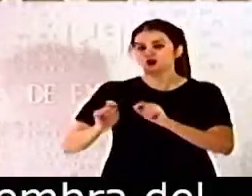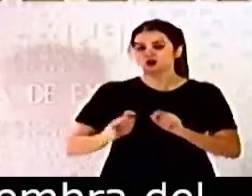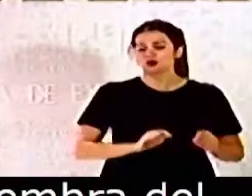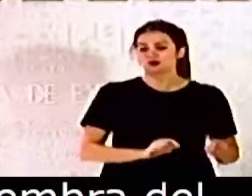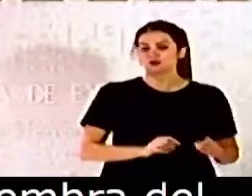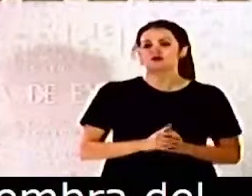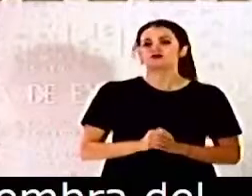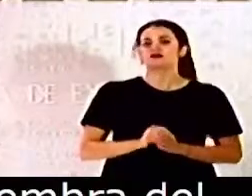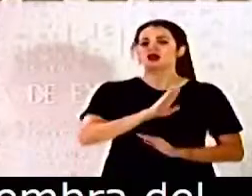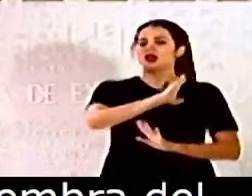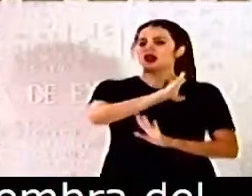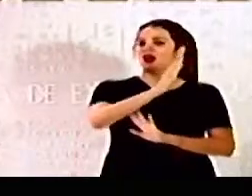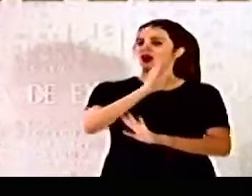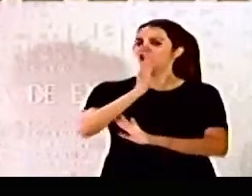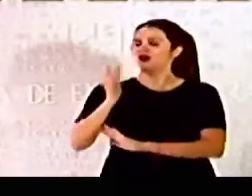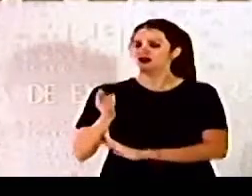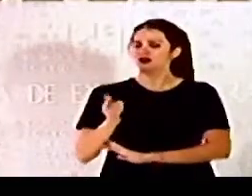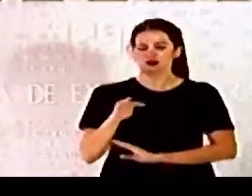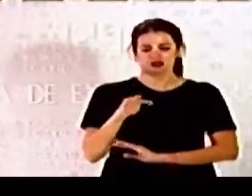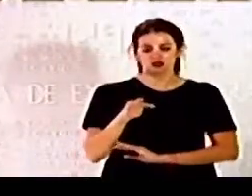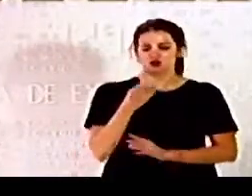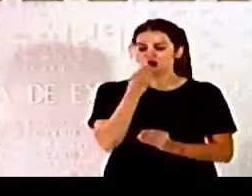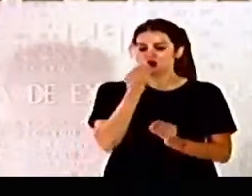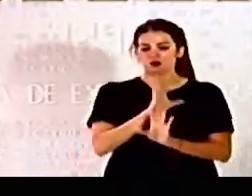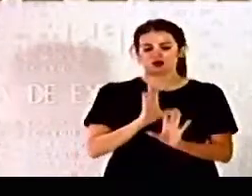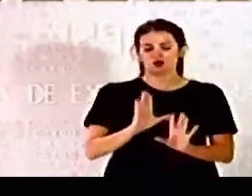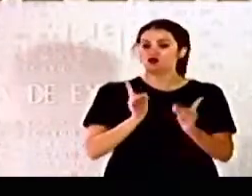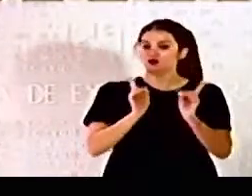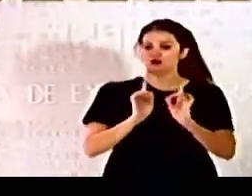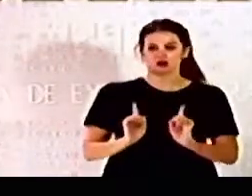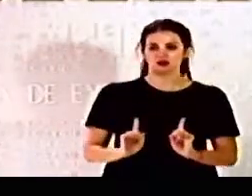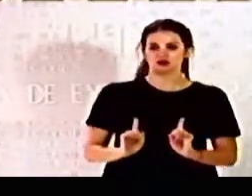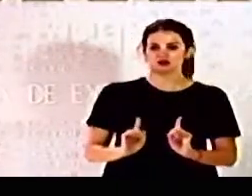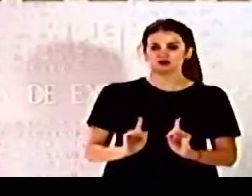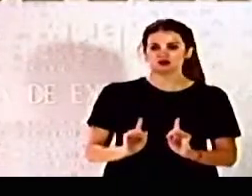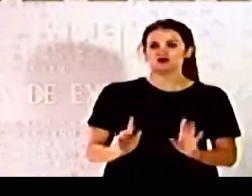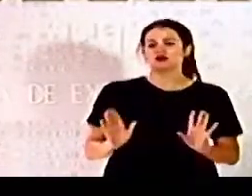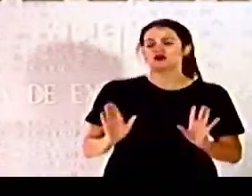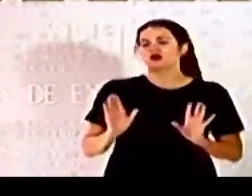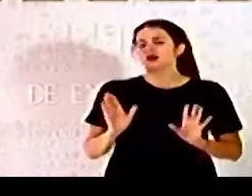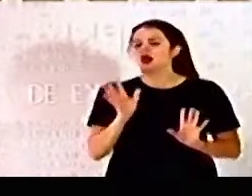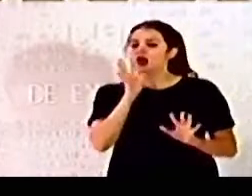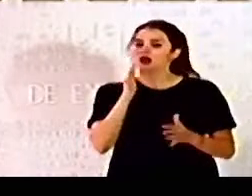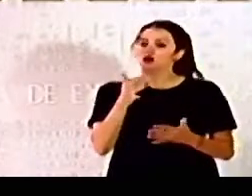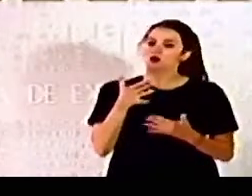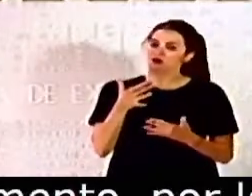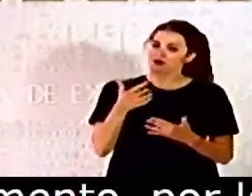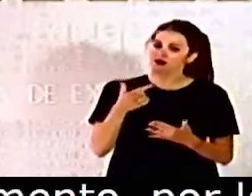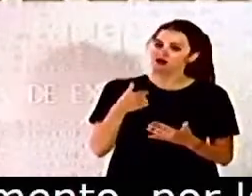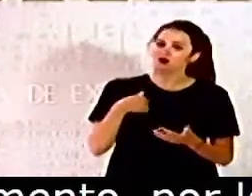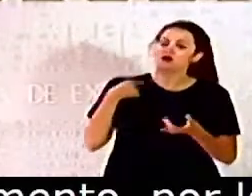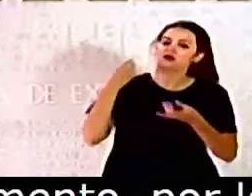Y esto no parece lo más sensato en este momento. Por lo tanto, creo que